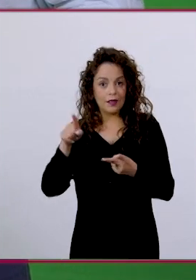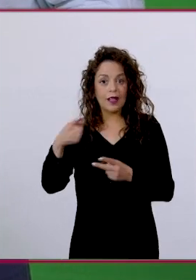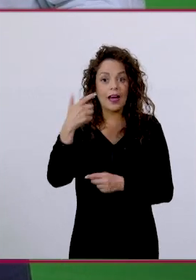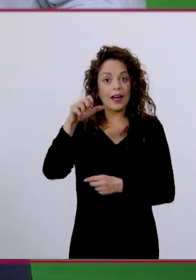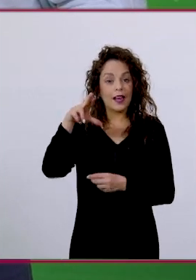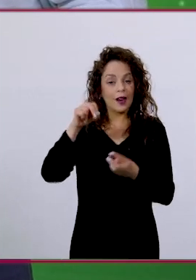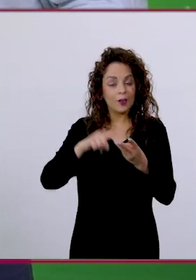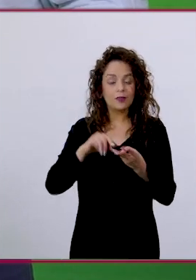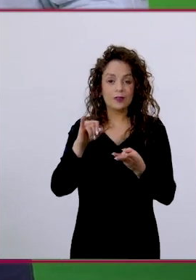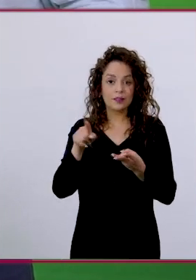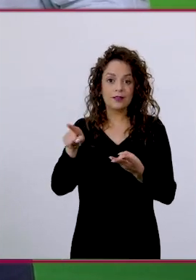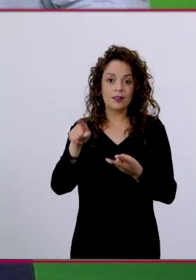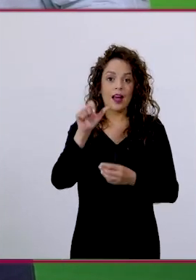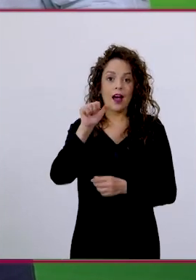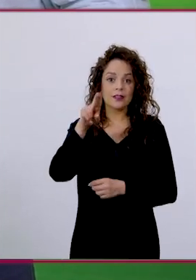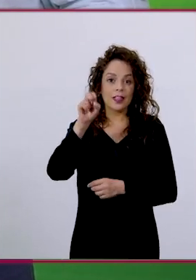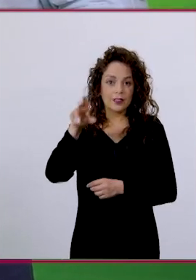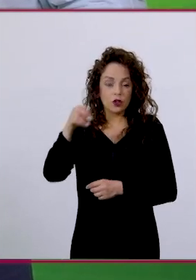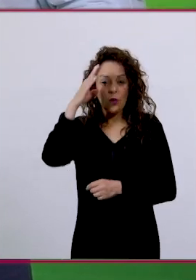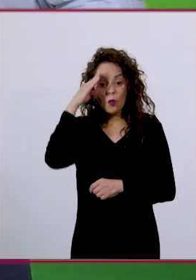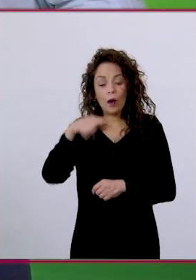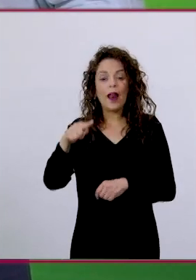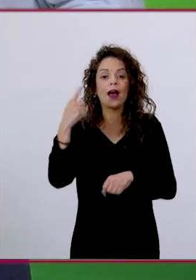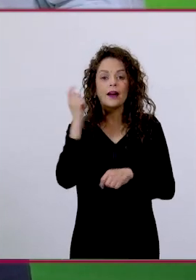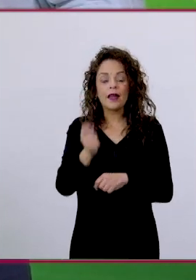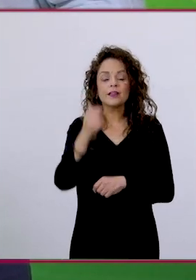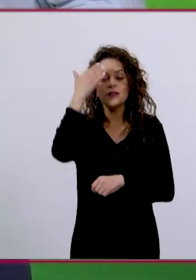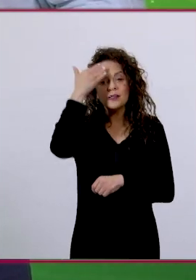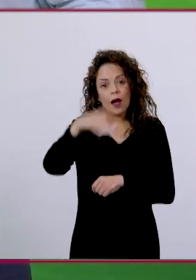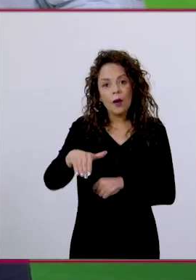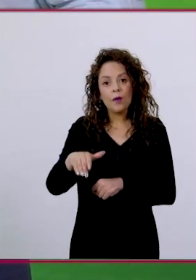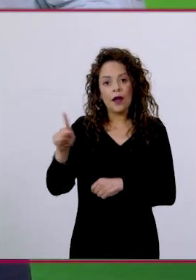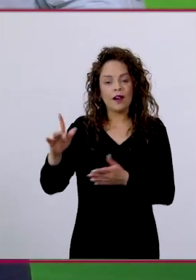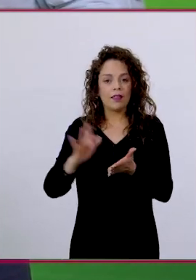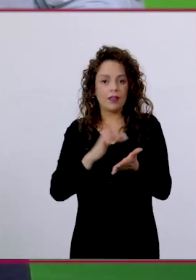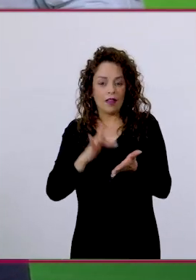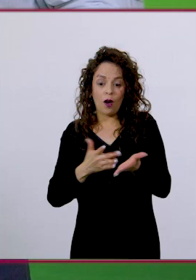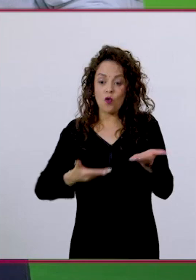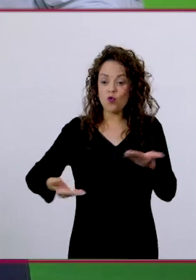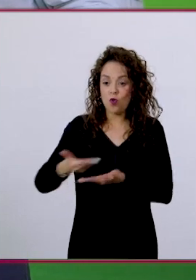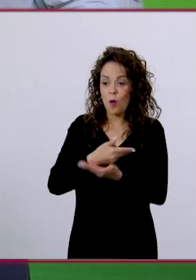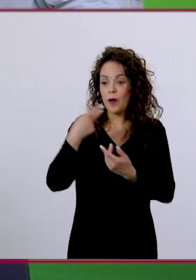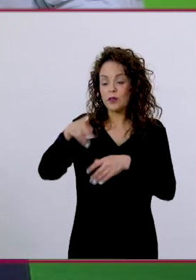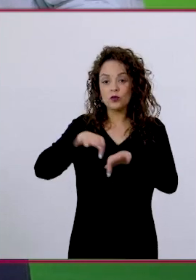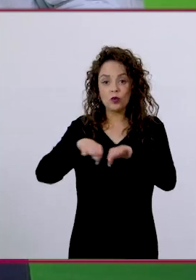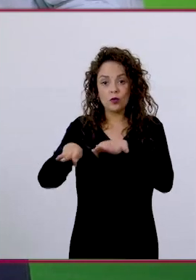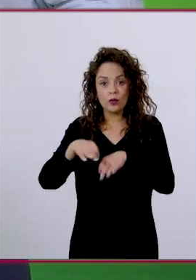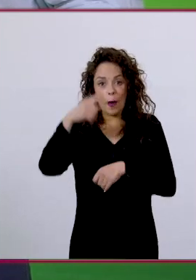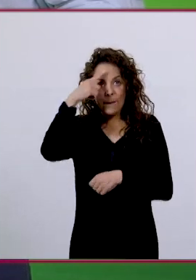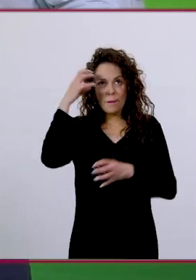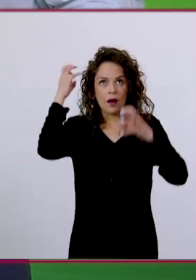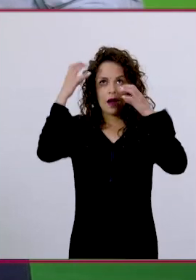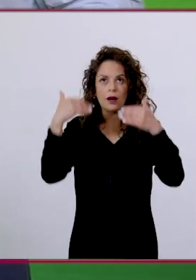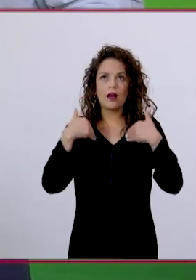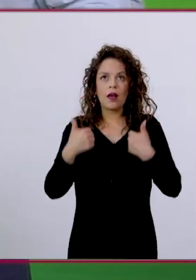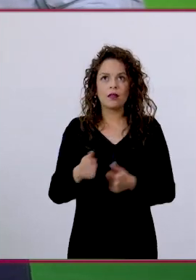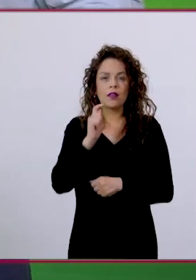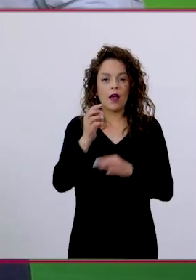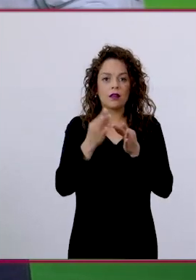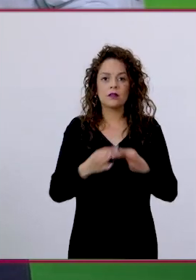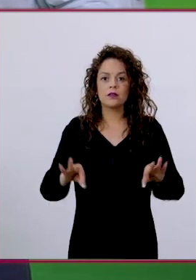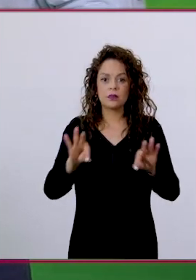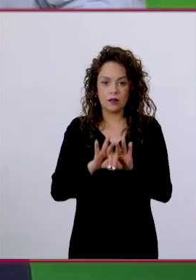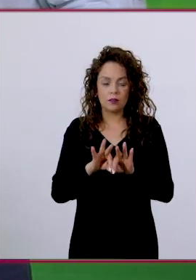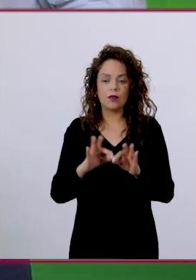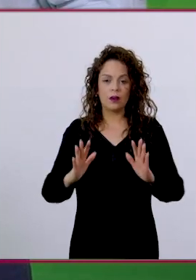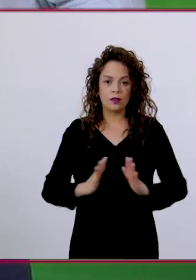para vincularles a nuestra comunidad de saberes digitales, compartirnos su trabajo y hacernos reflexionar sobre lo relevante que es la participación y el rescate de